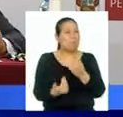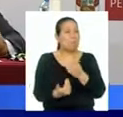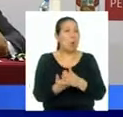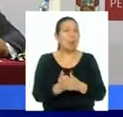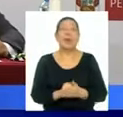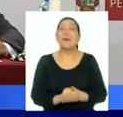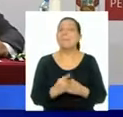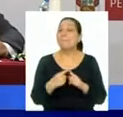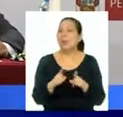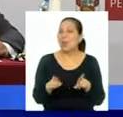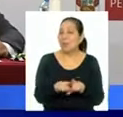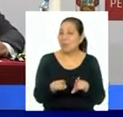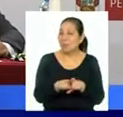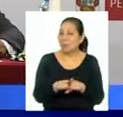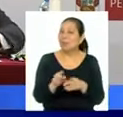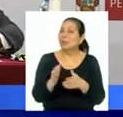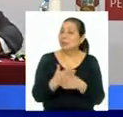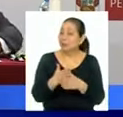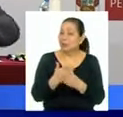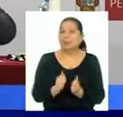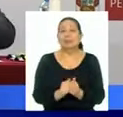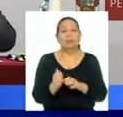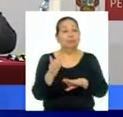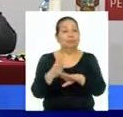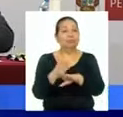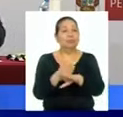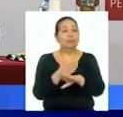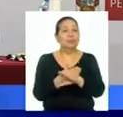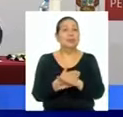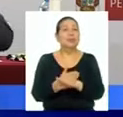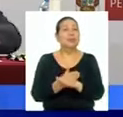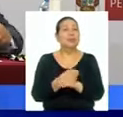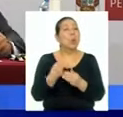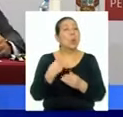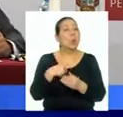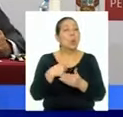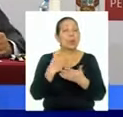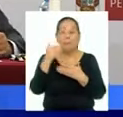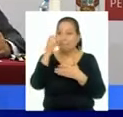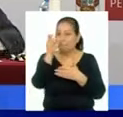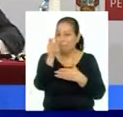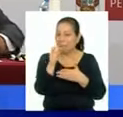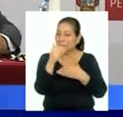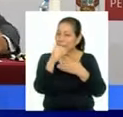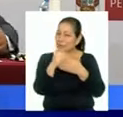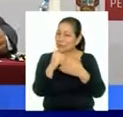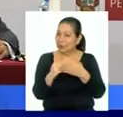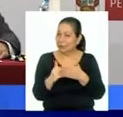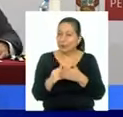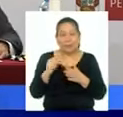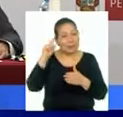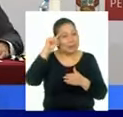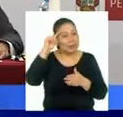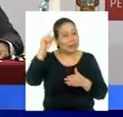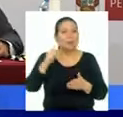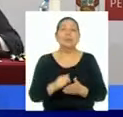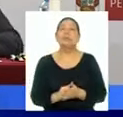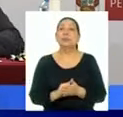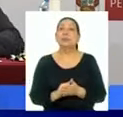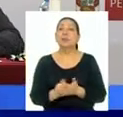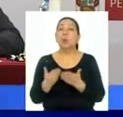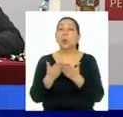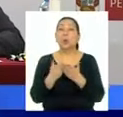modernización, pero también es parte del desarrollo del eje nuestra gente. Acabamos de inaugurar